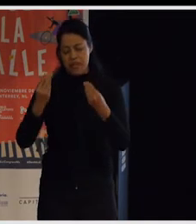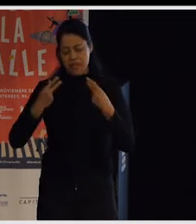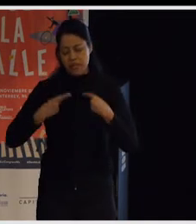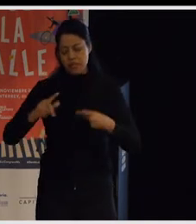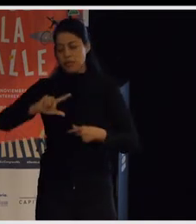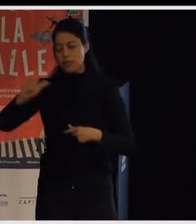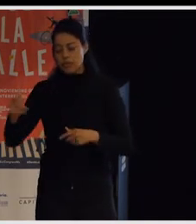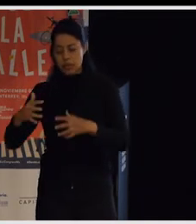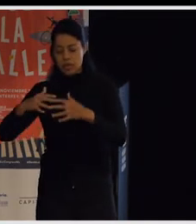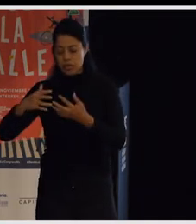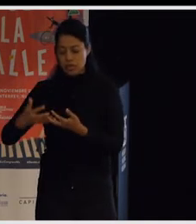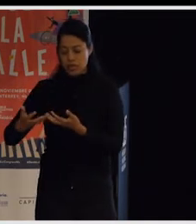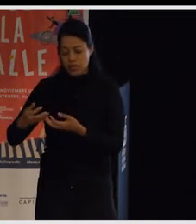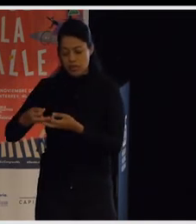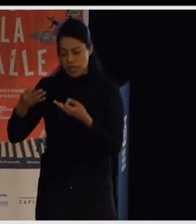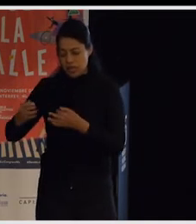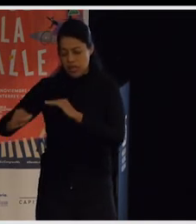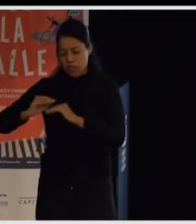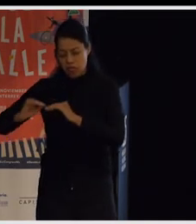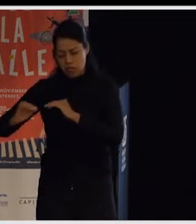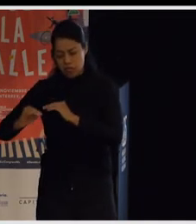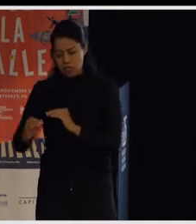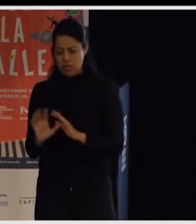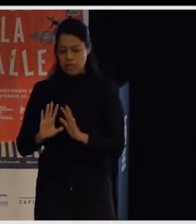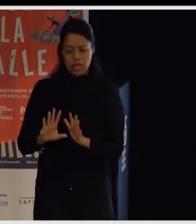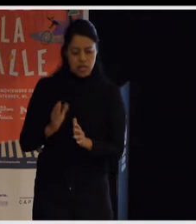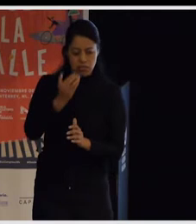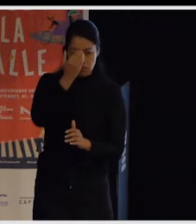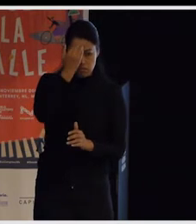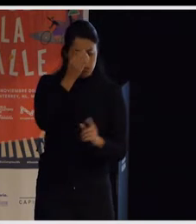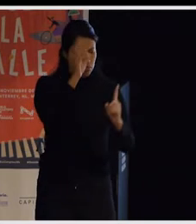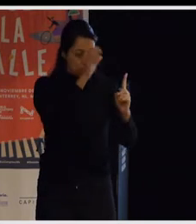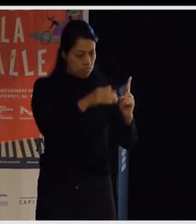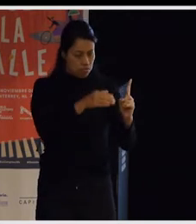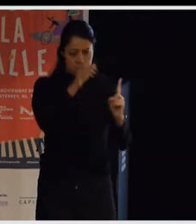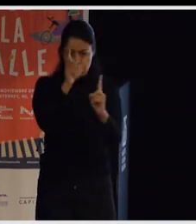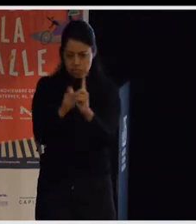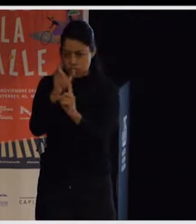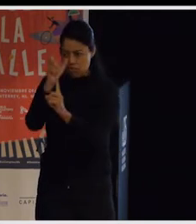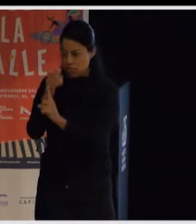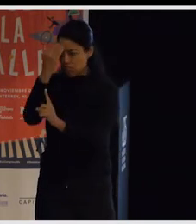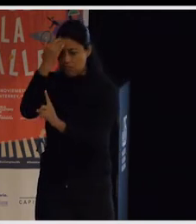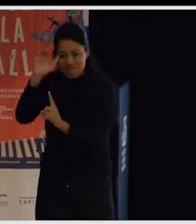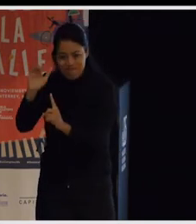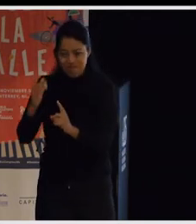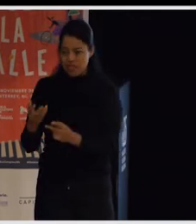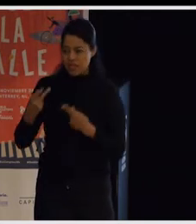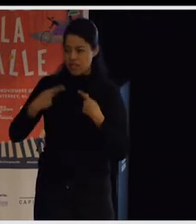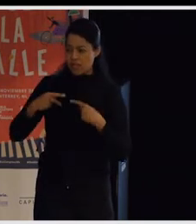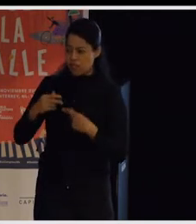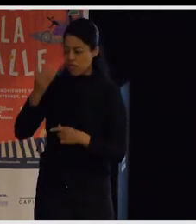terremoto pues dejamos de conocernos no dejamos de hacer como comunidad la gente que llegó no